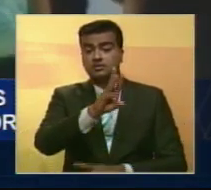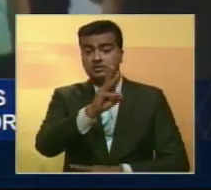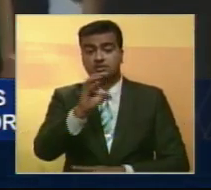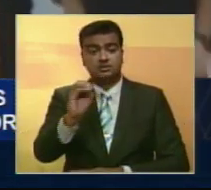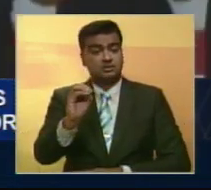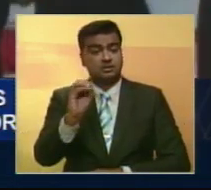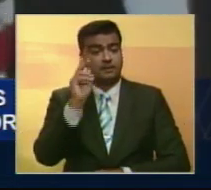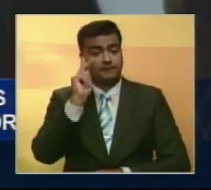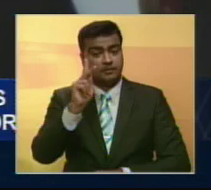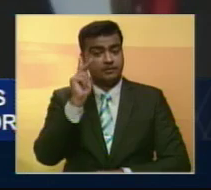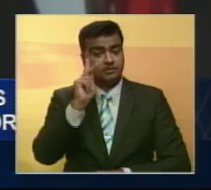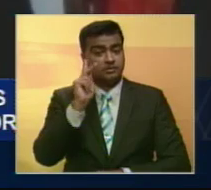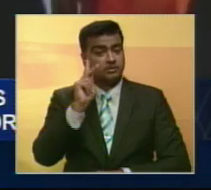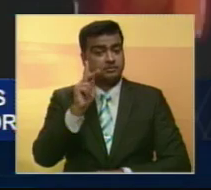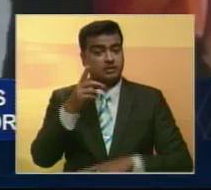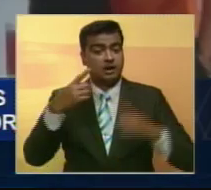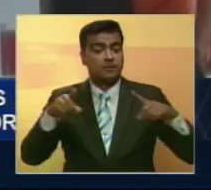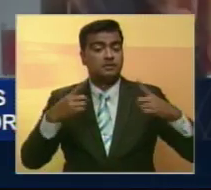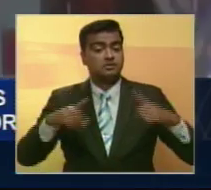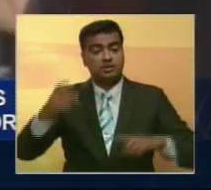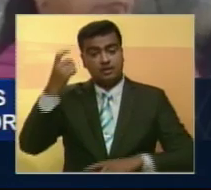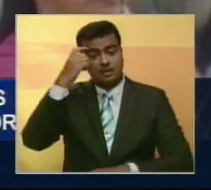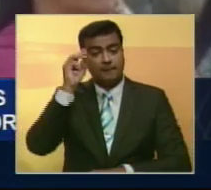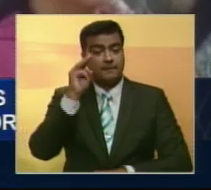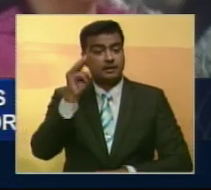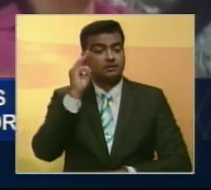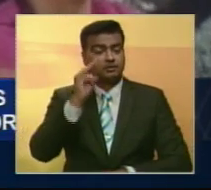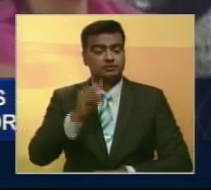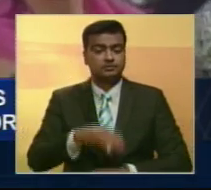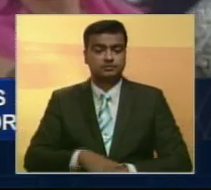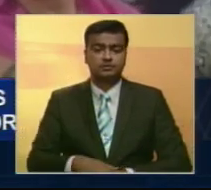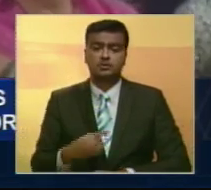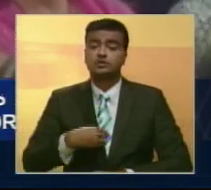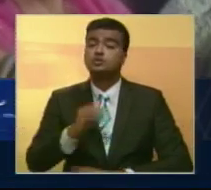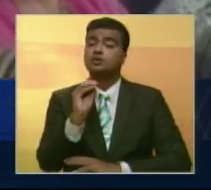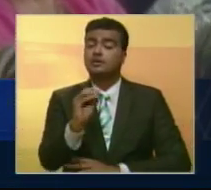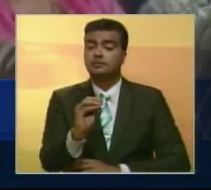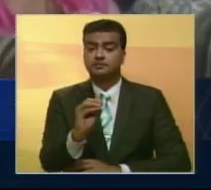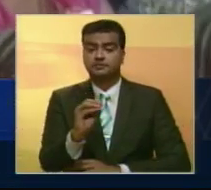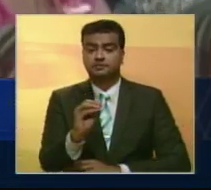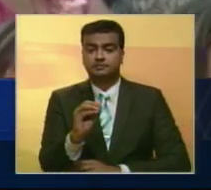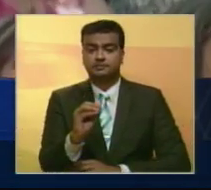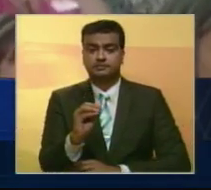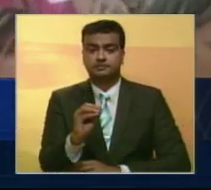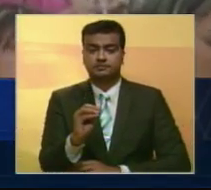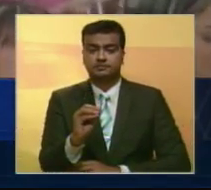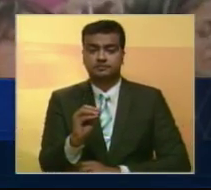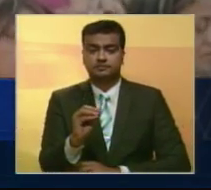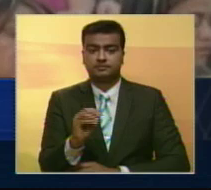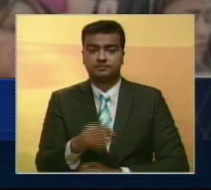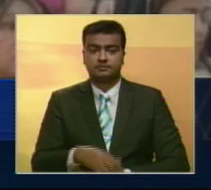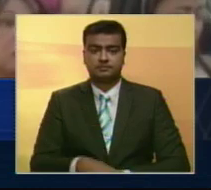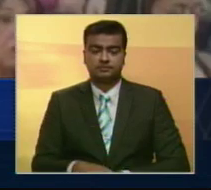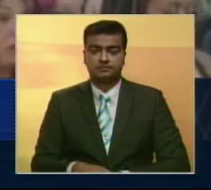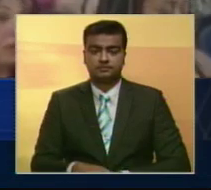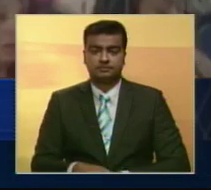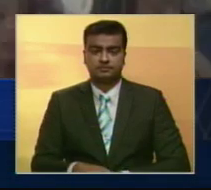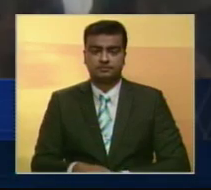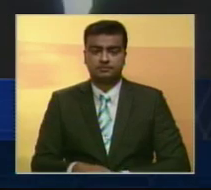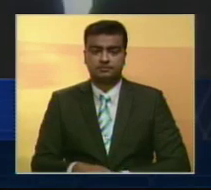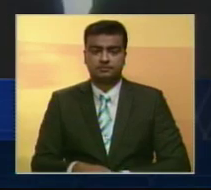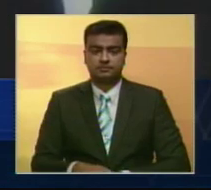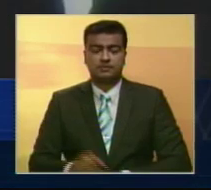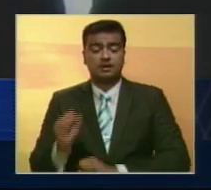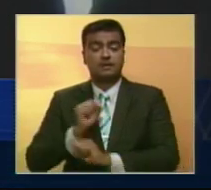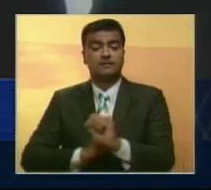a propósito de la conmemoración del Día del Maestro. Lo que yo convoco es a la defensa de